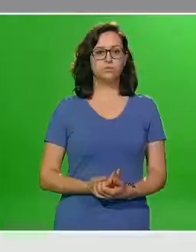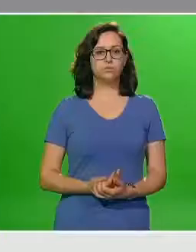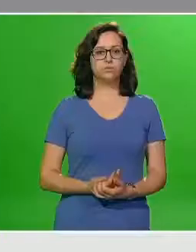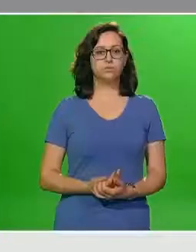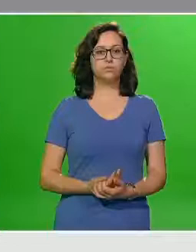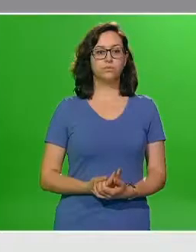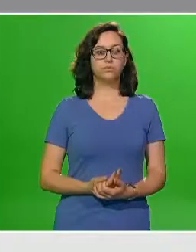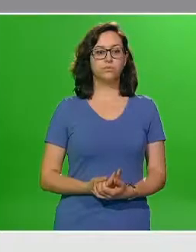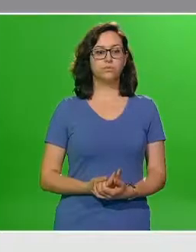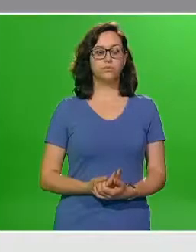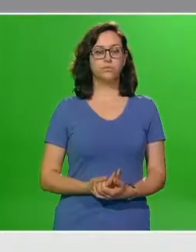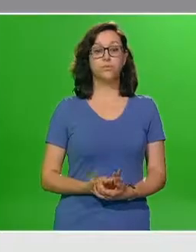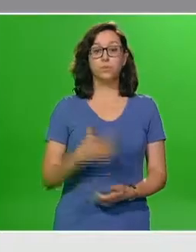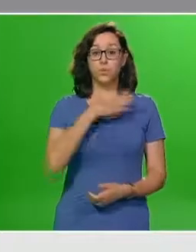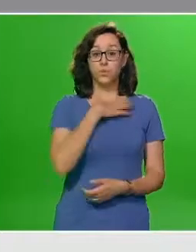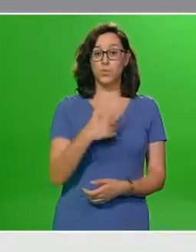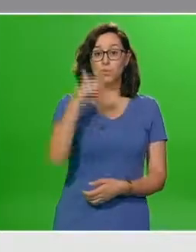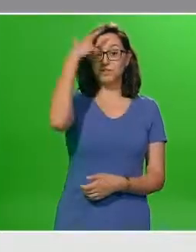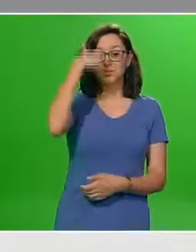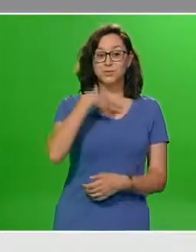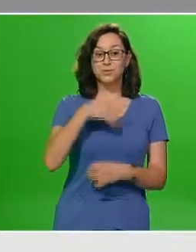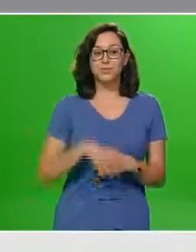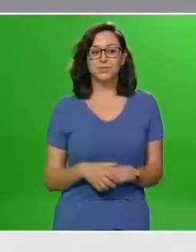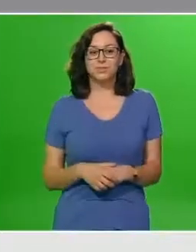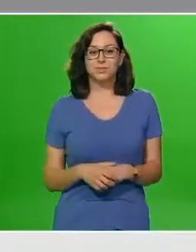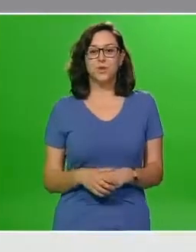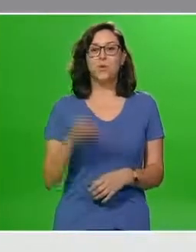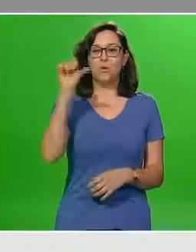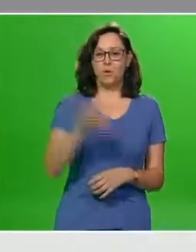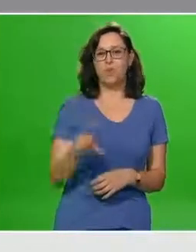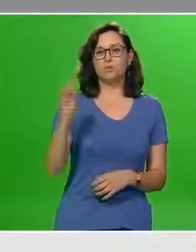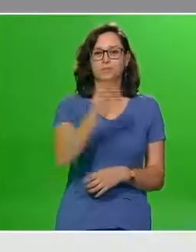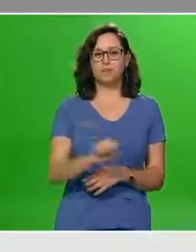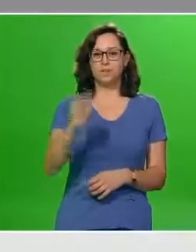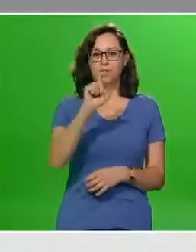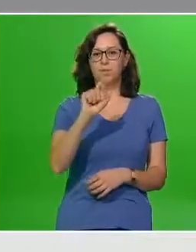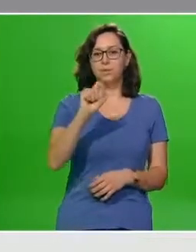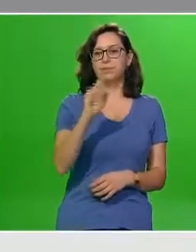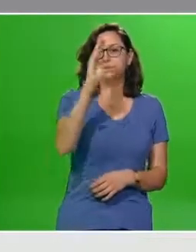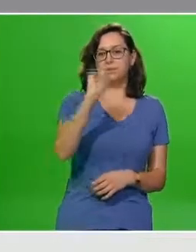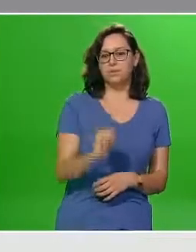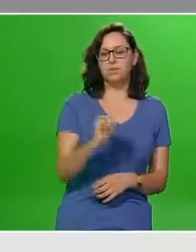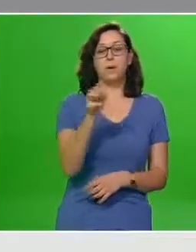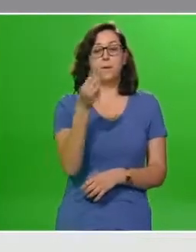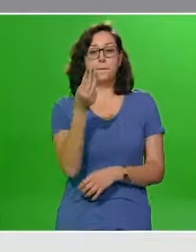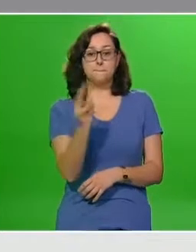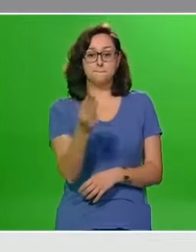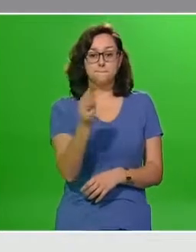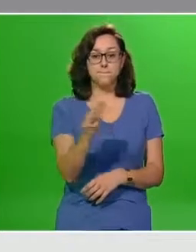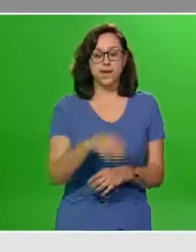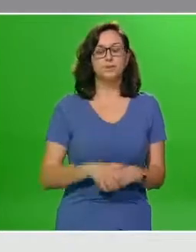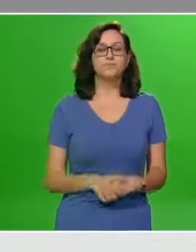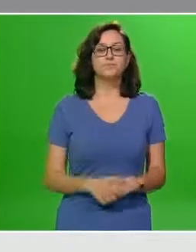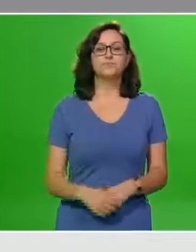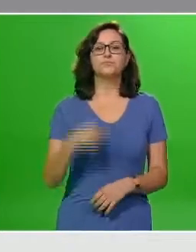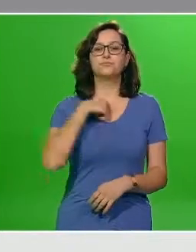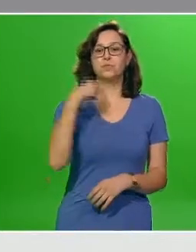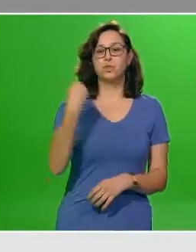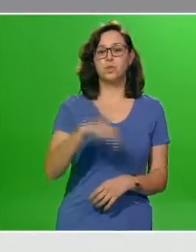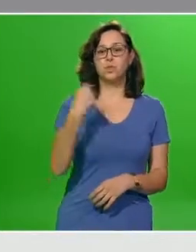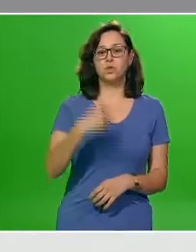Buenas noches, hoy sábado 29 de mayo. Soy el doctor Ruy López